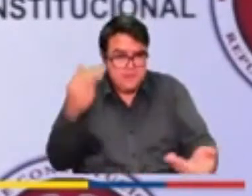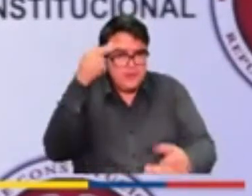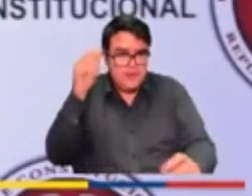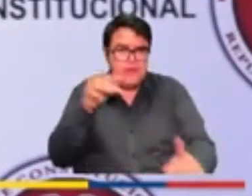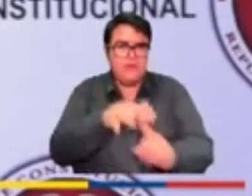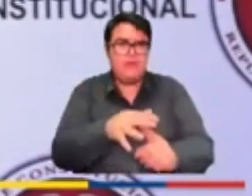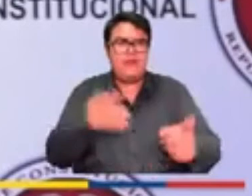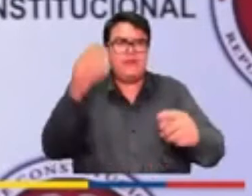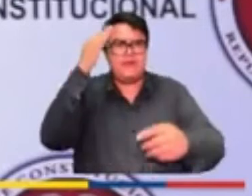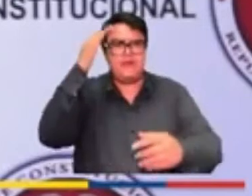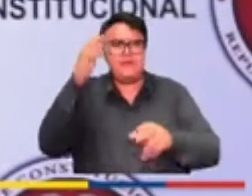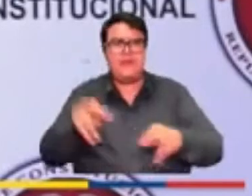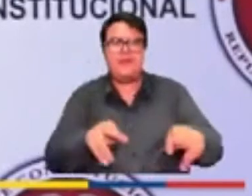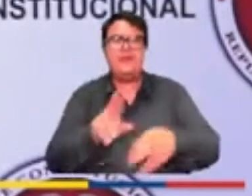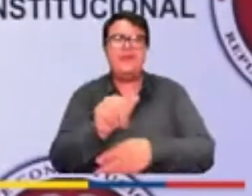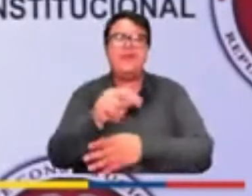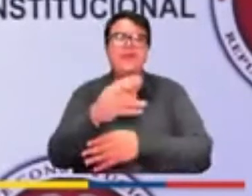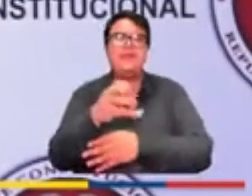río Ranchería, por ejemplo.